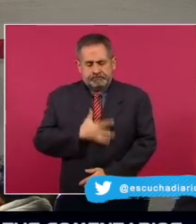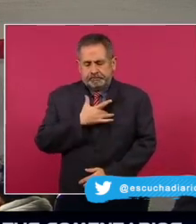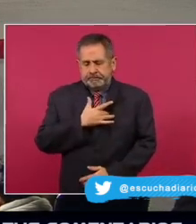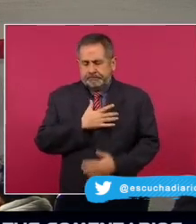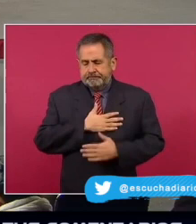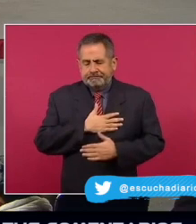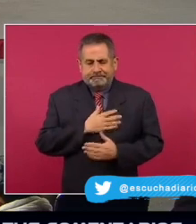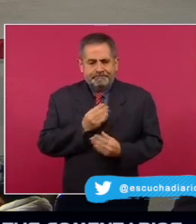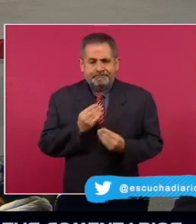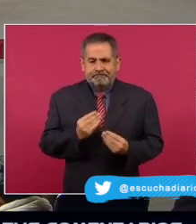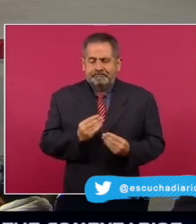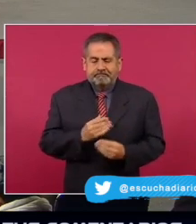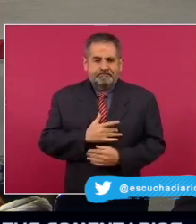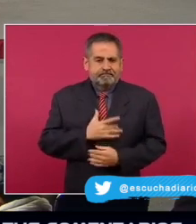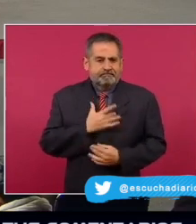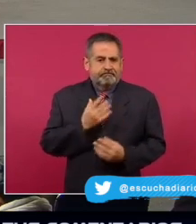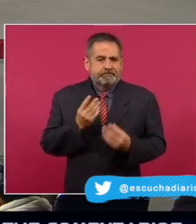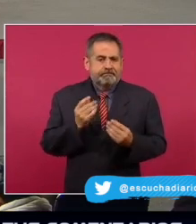el